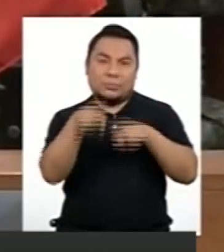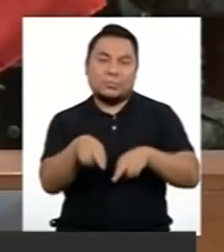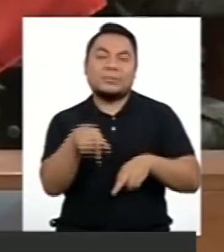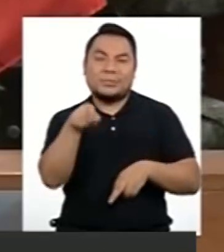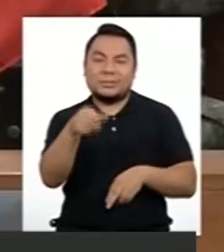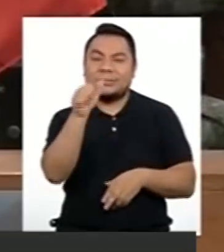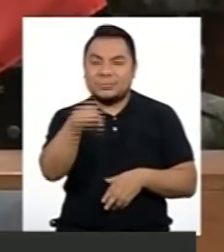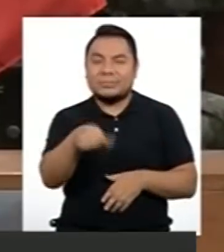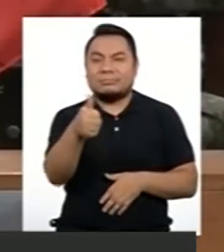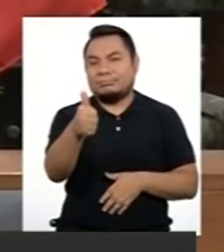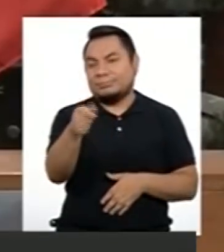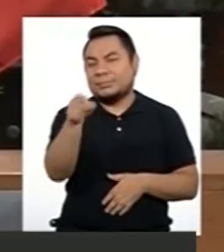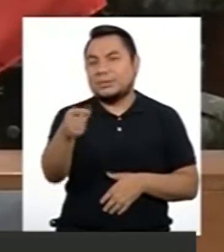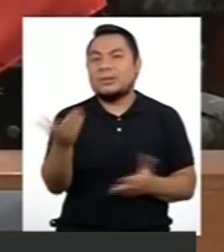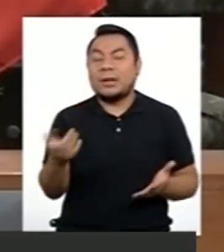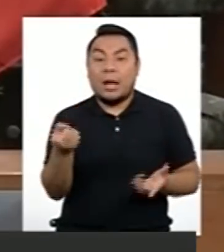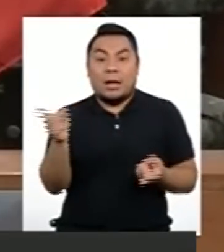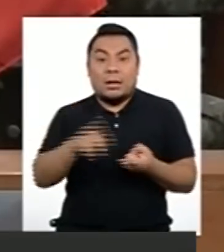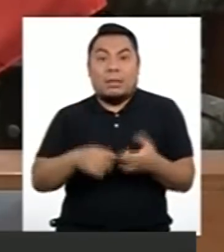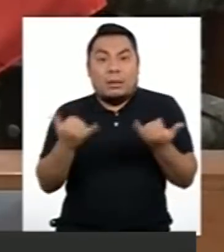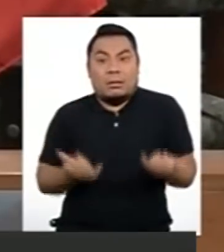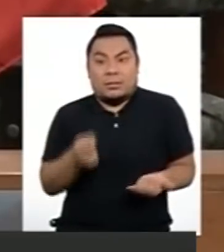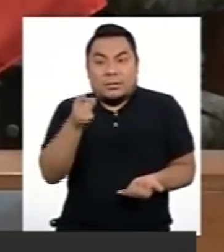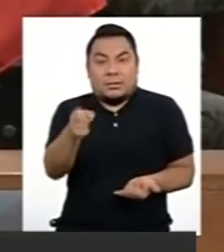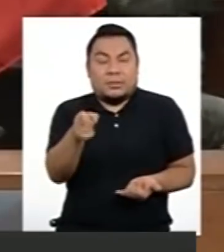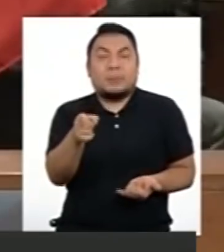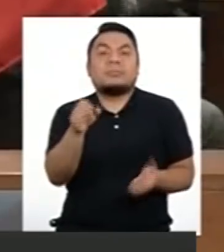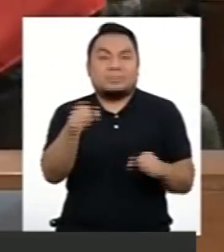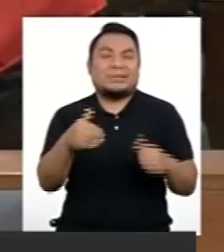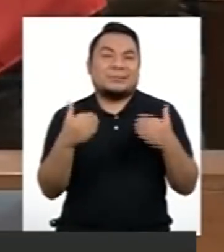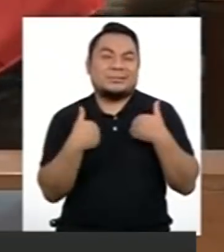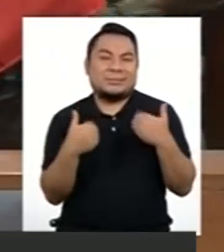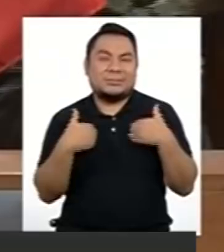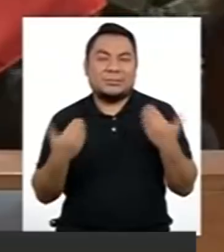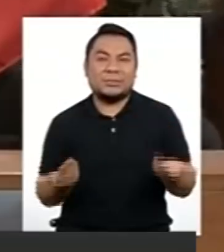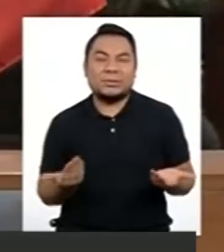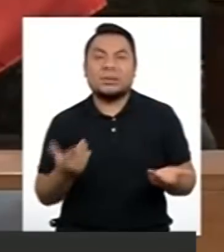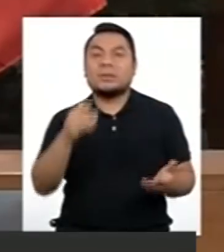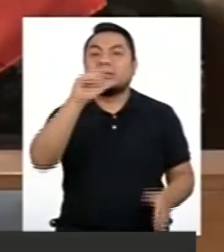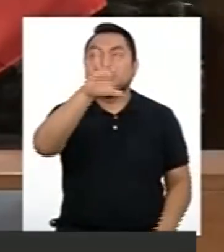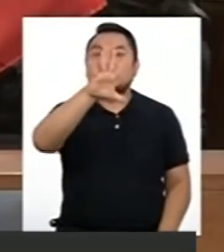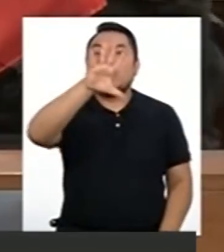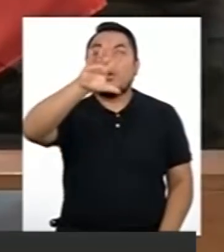resultados como que a la fecha tenemos